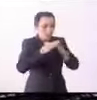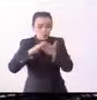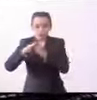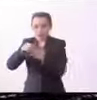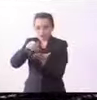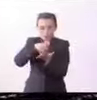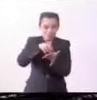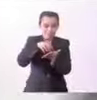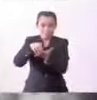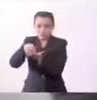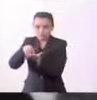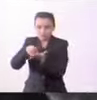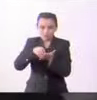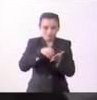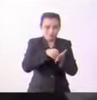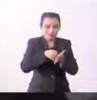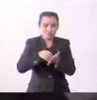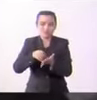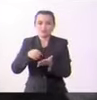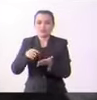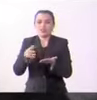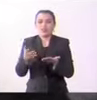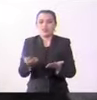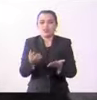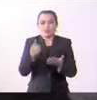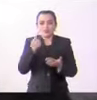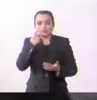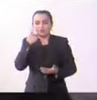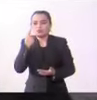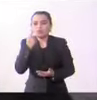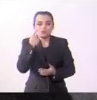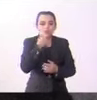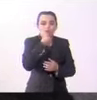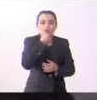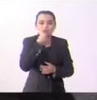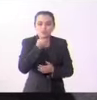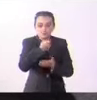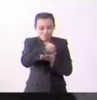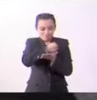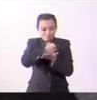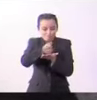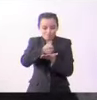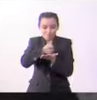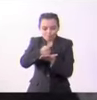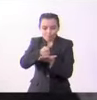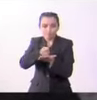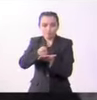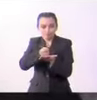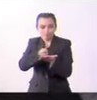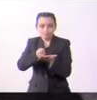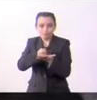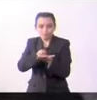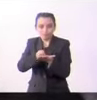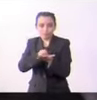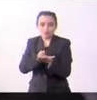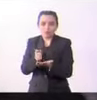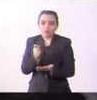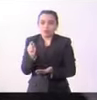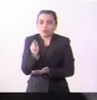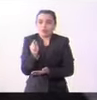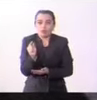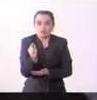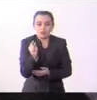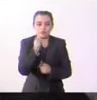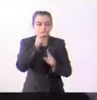a observar qué sucedía y escribían todas las escenas de los sucesos cotidianos. Eso les permitió